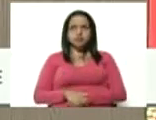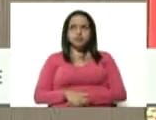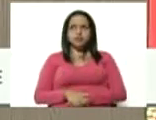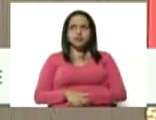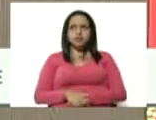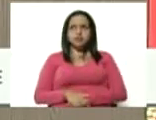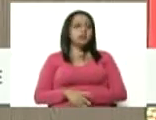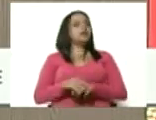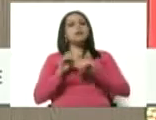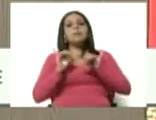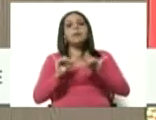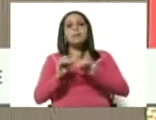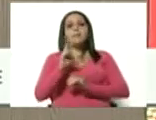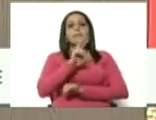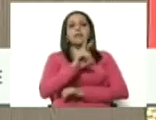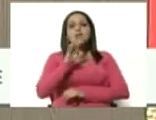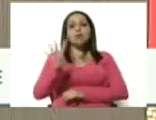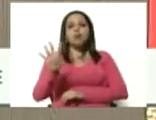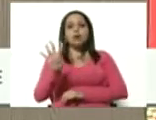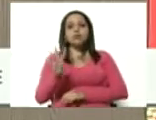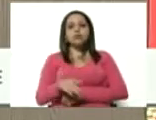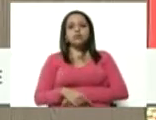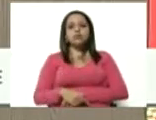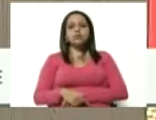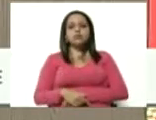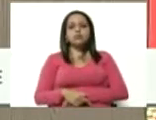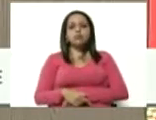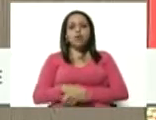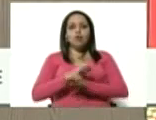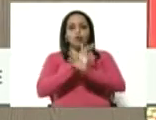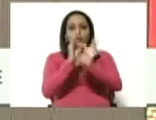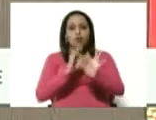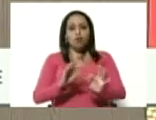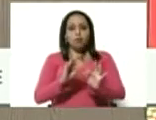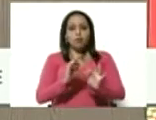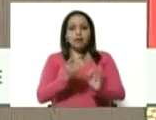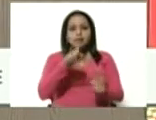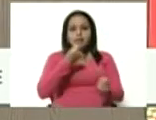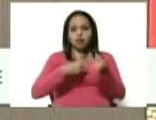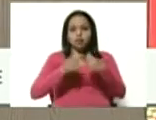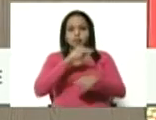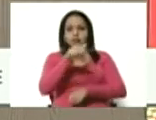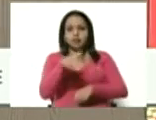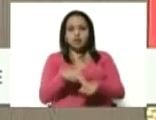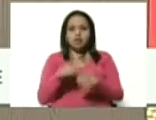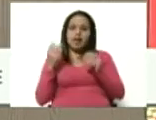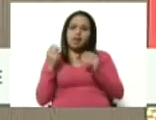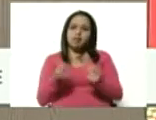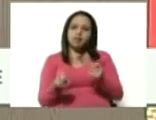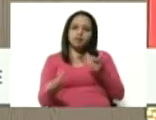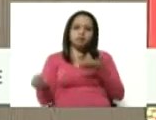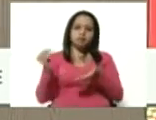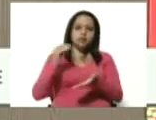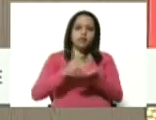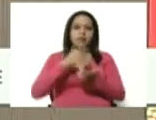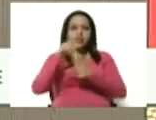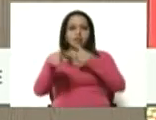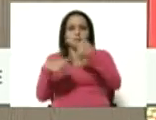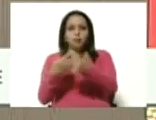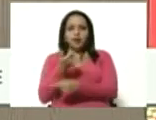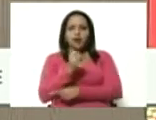donde 24 sectores de la vida económica nacional se reactivan luego de haber